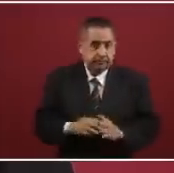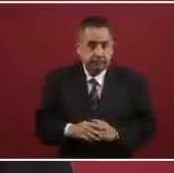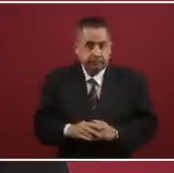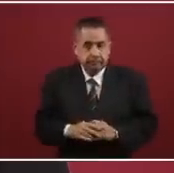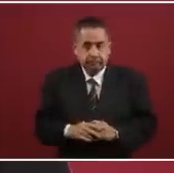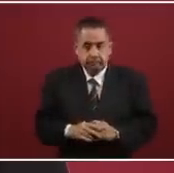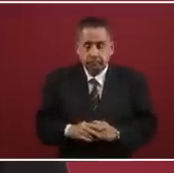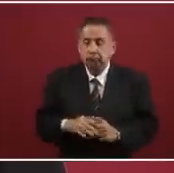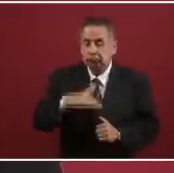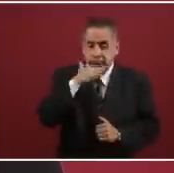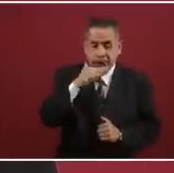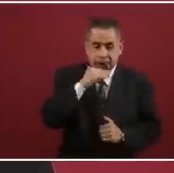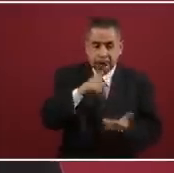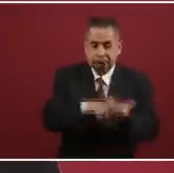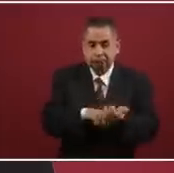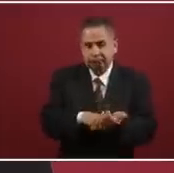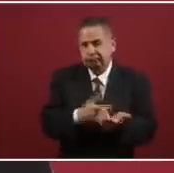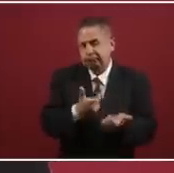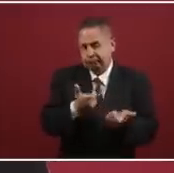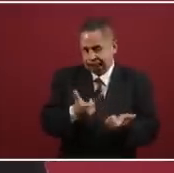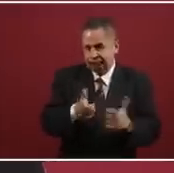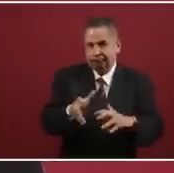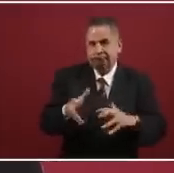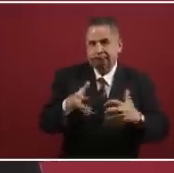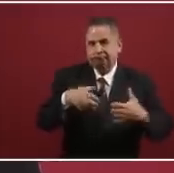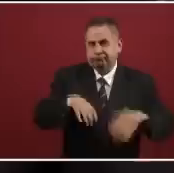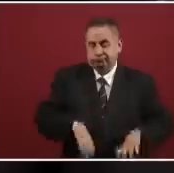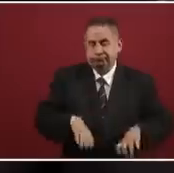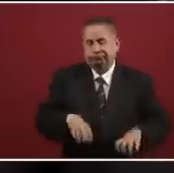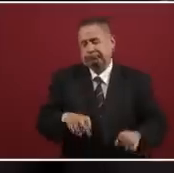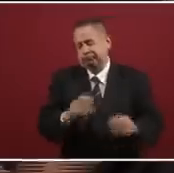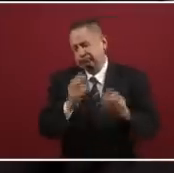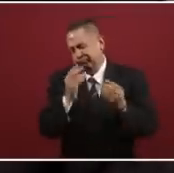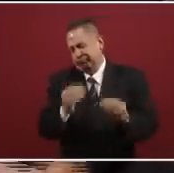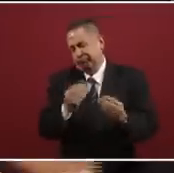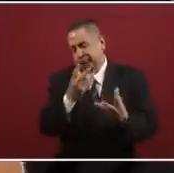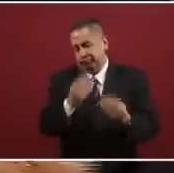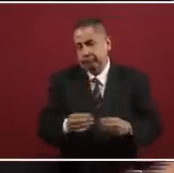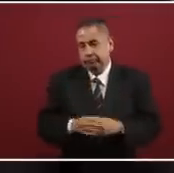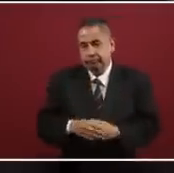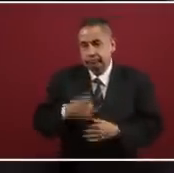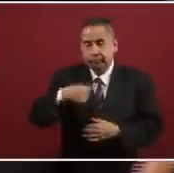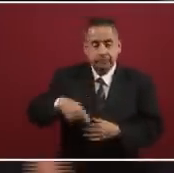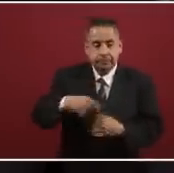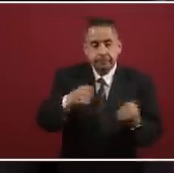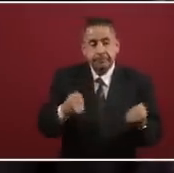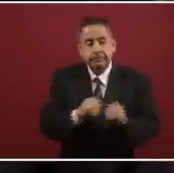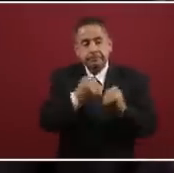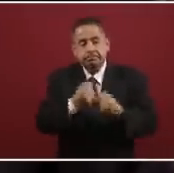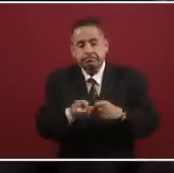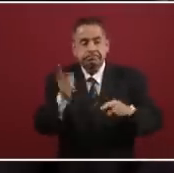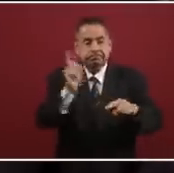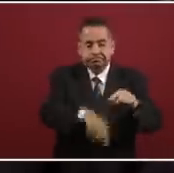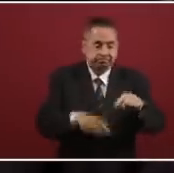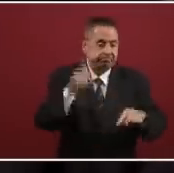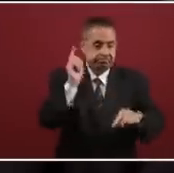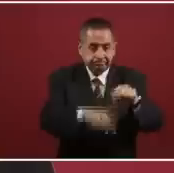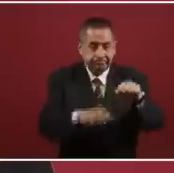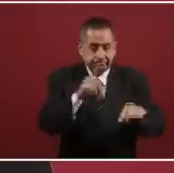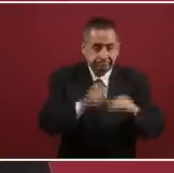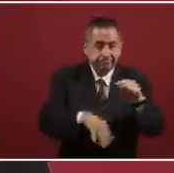sí deja mucho dinero el combate a la corrupción.